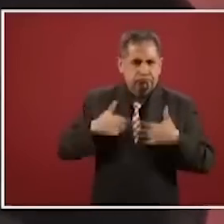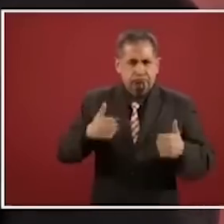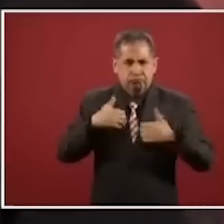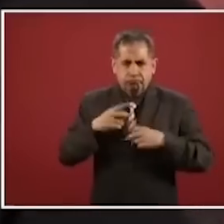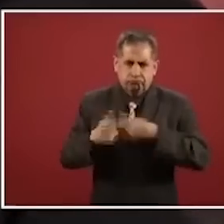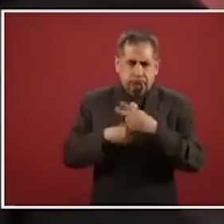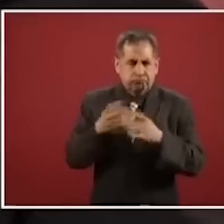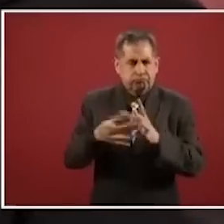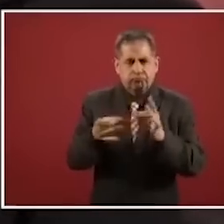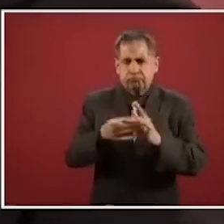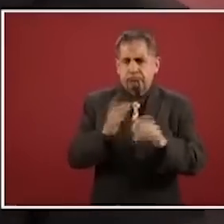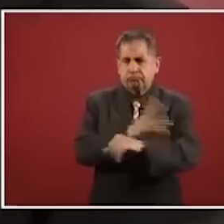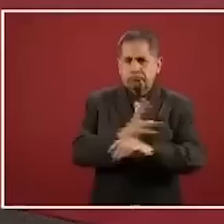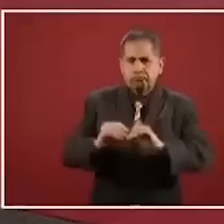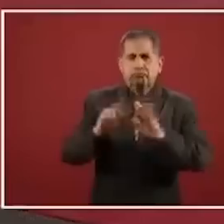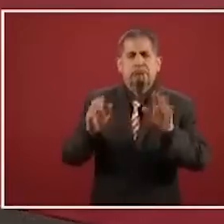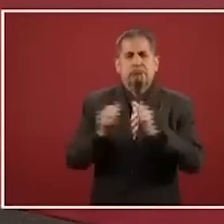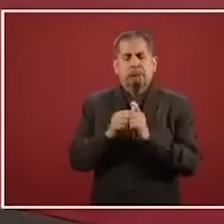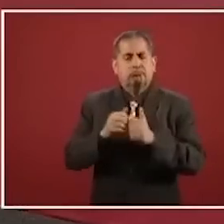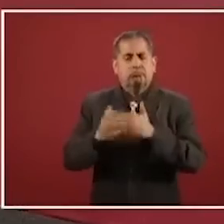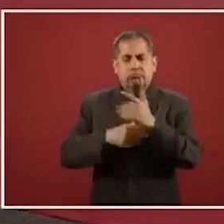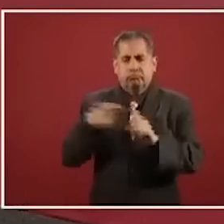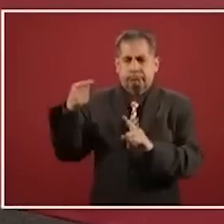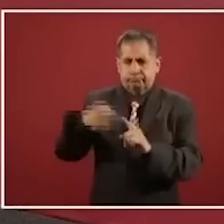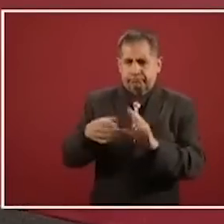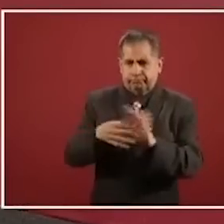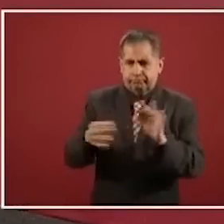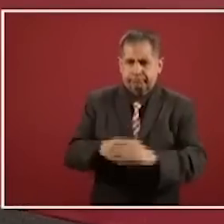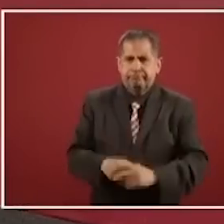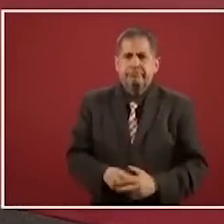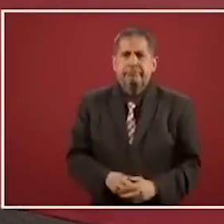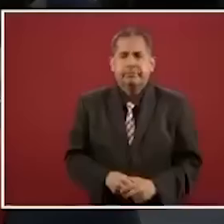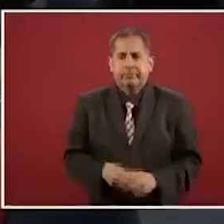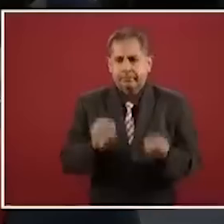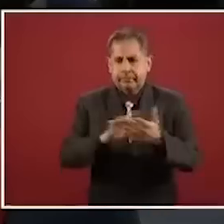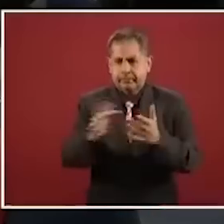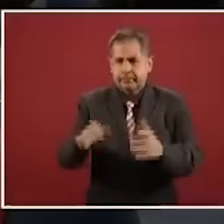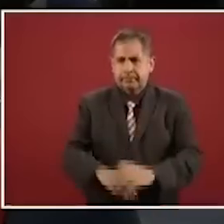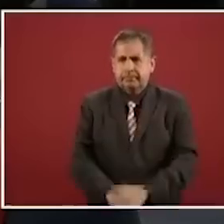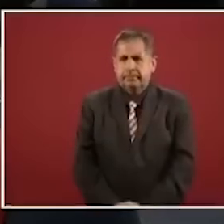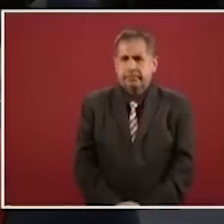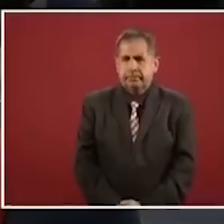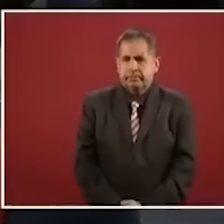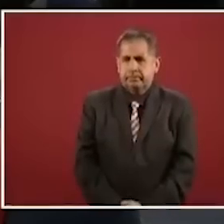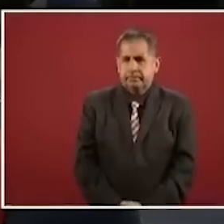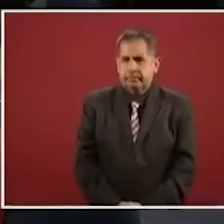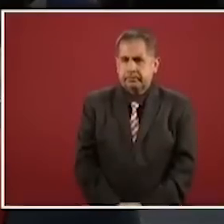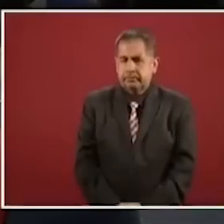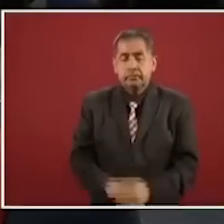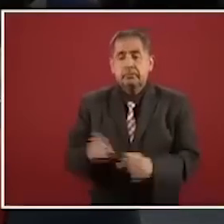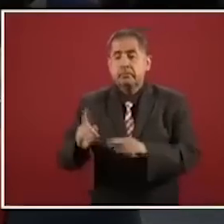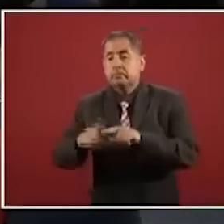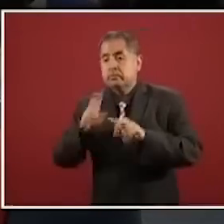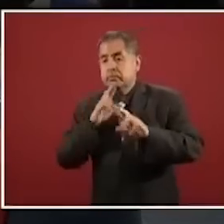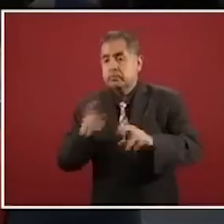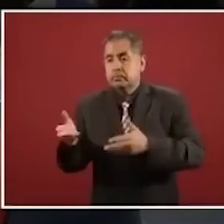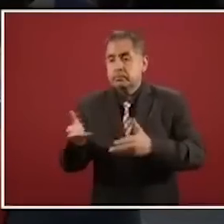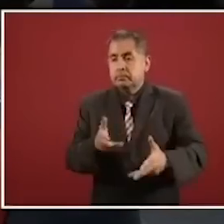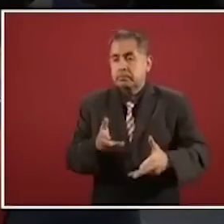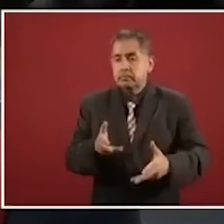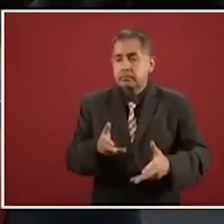estamos siendo transparentes y queremos ser eficaces. Muchas gracias. No sé si quieras decir algo